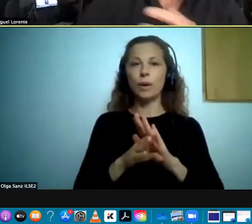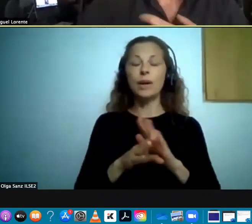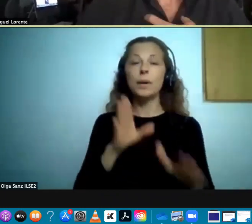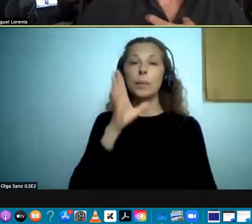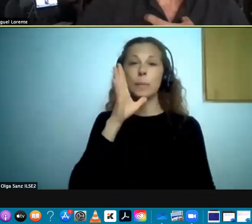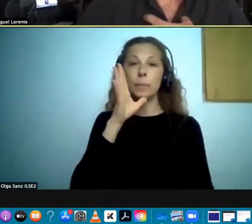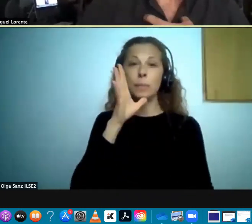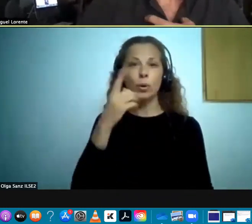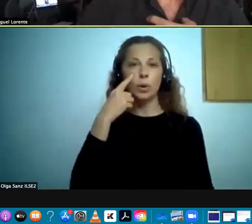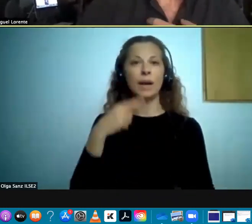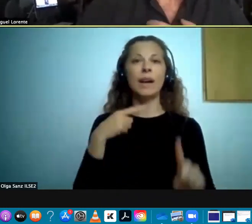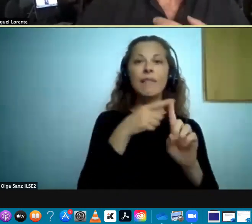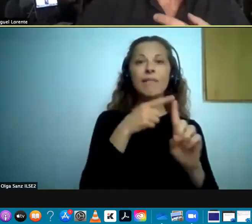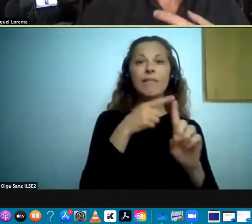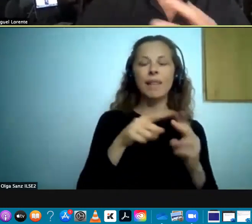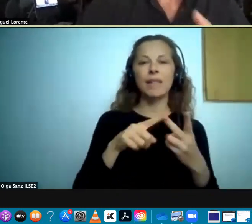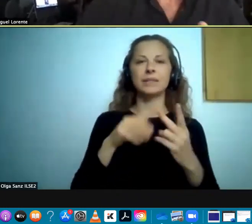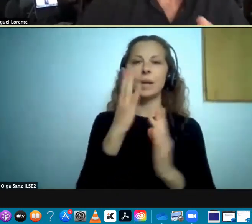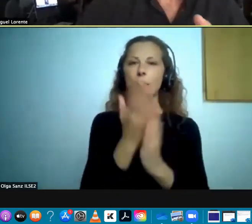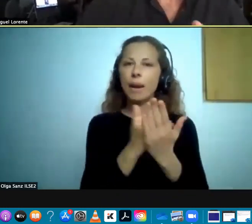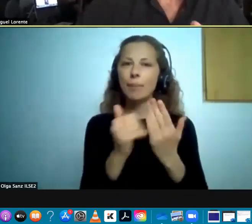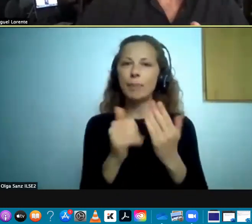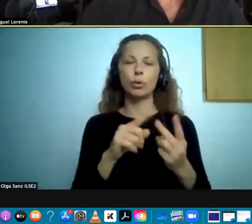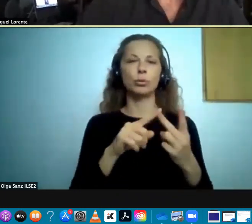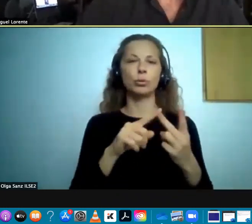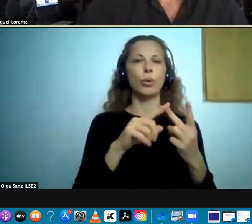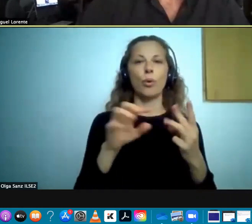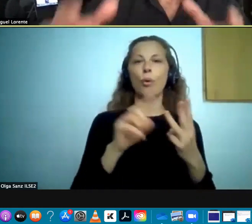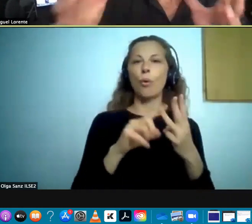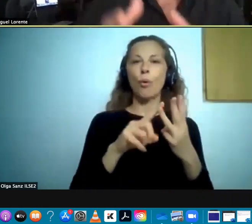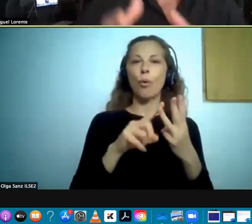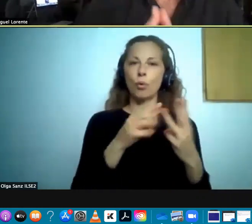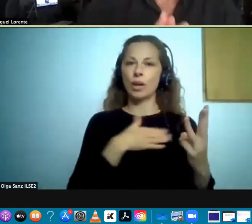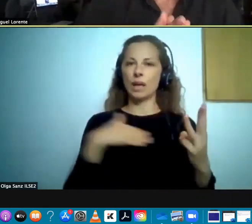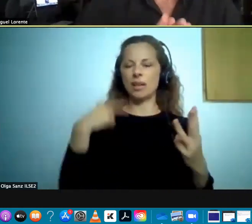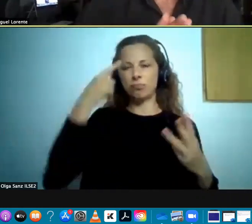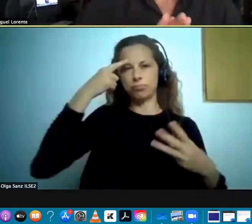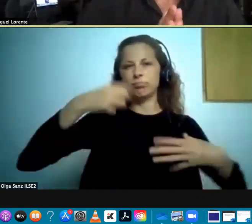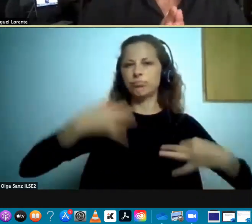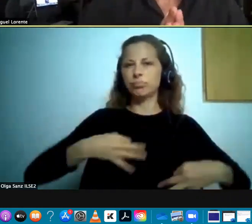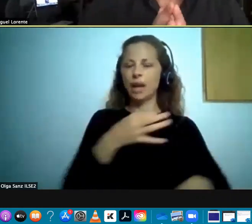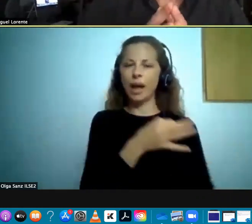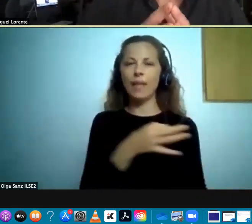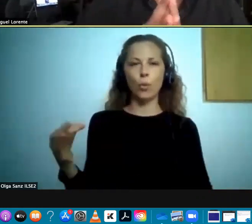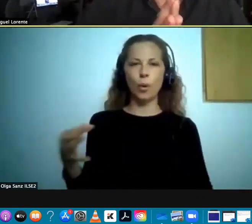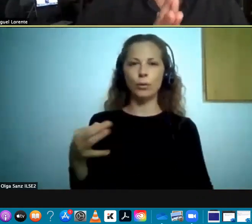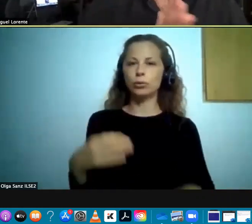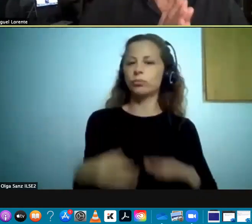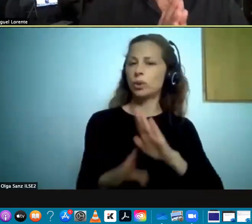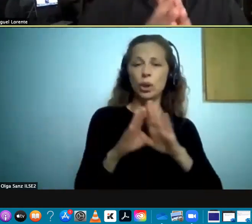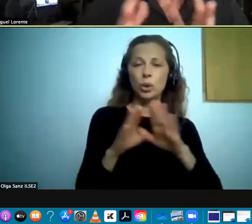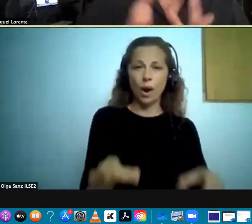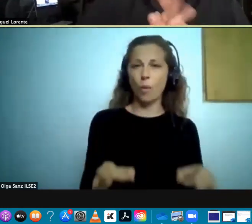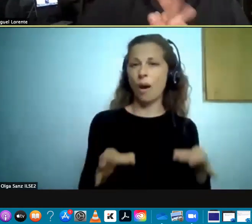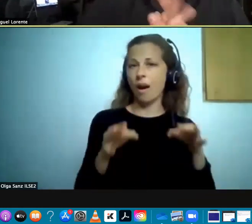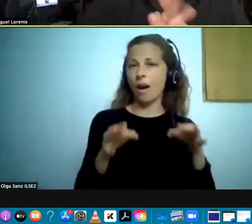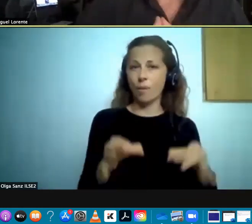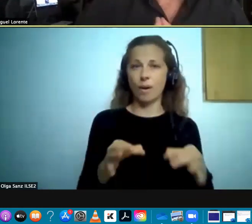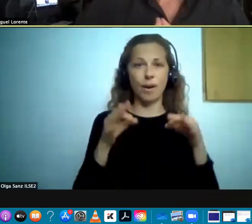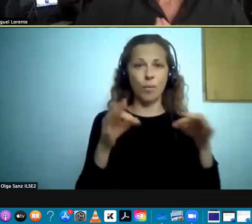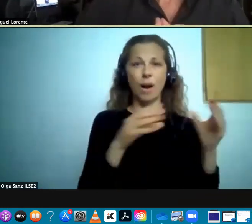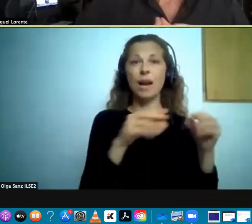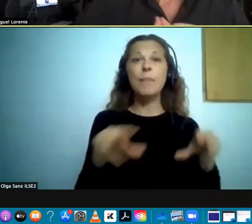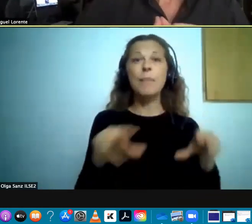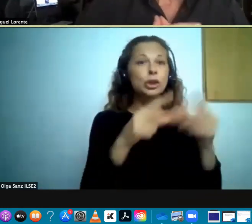las referencias y los parámetros que ellos consideran adecuados y justos se mantienen como referencia común. Y